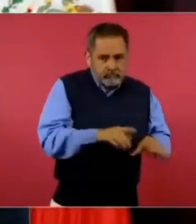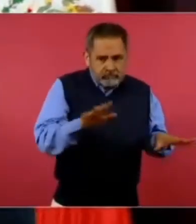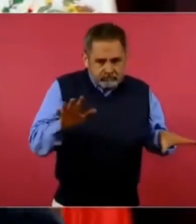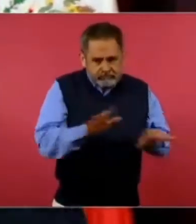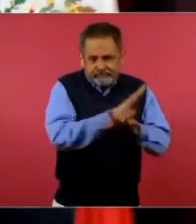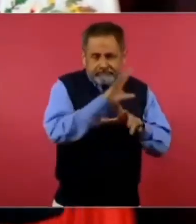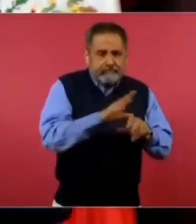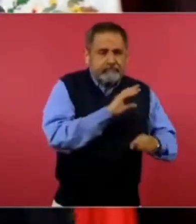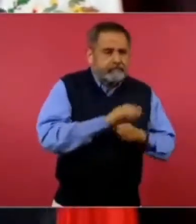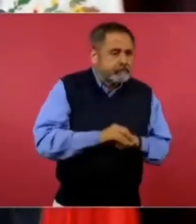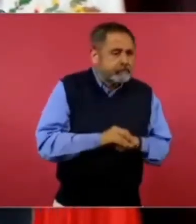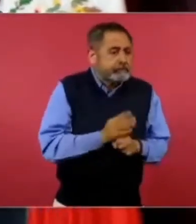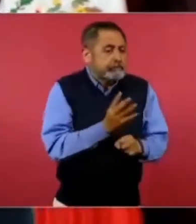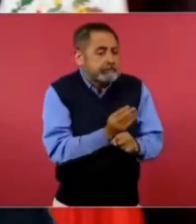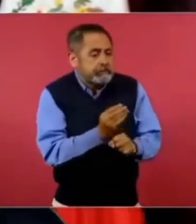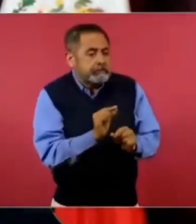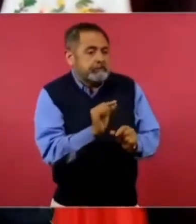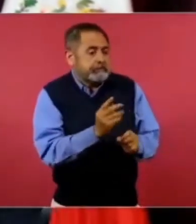no parchando.